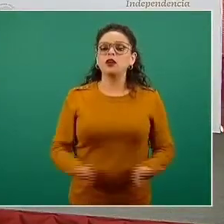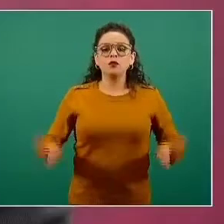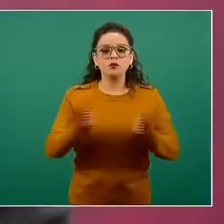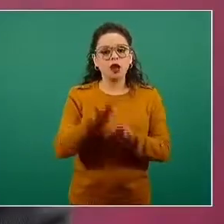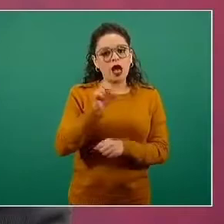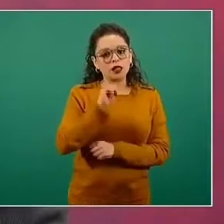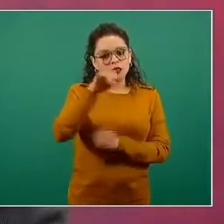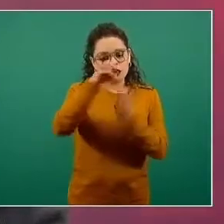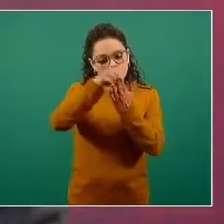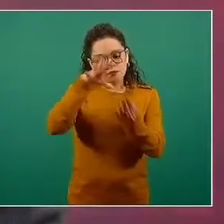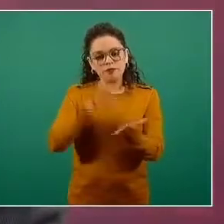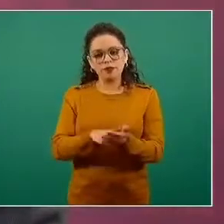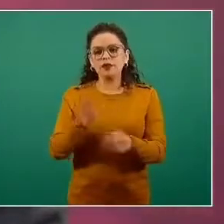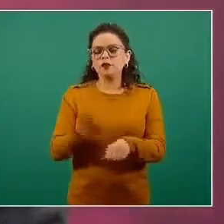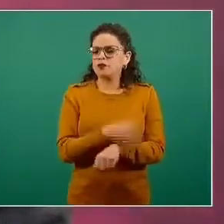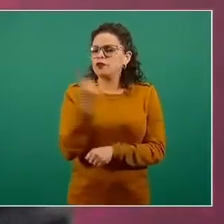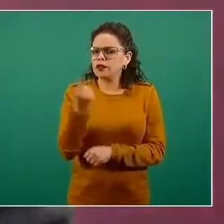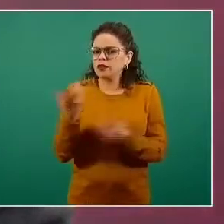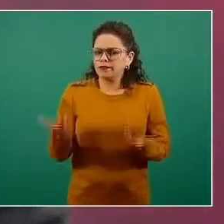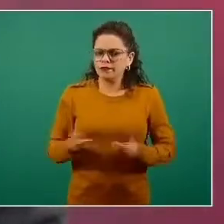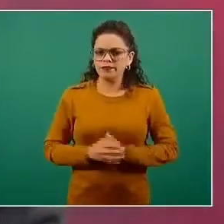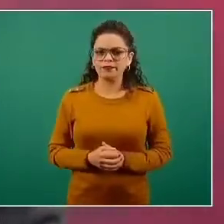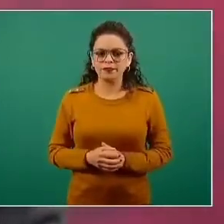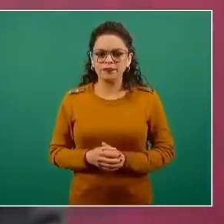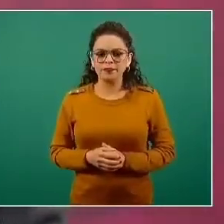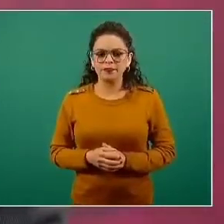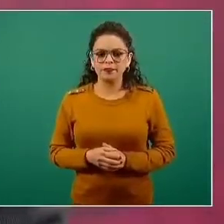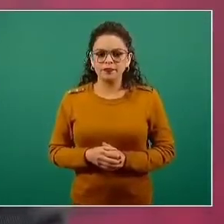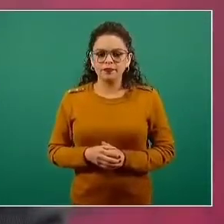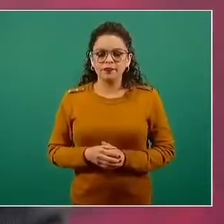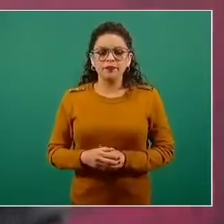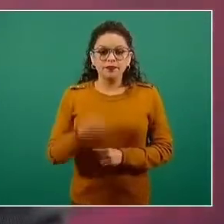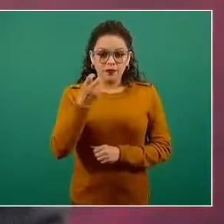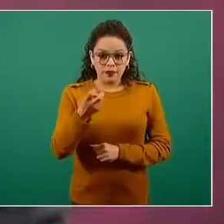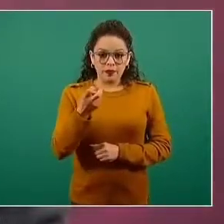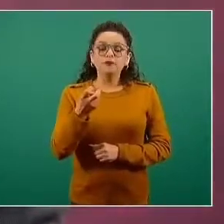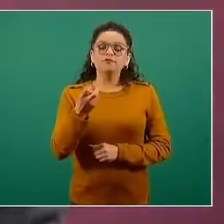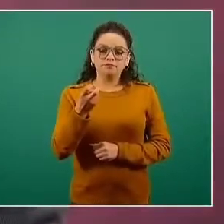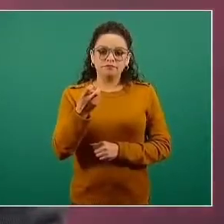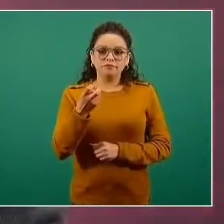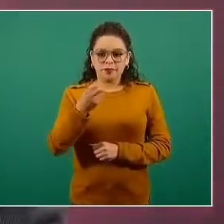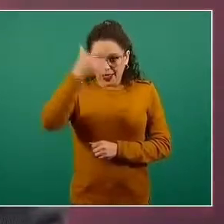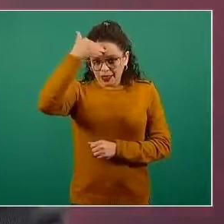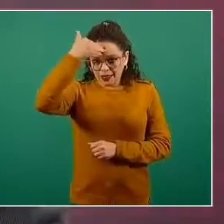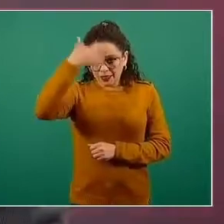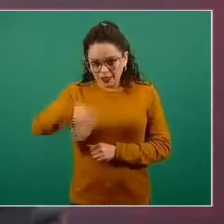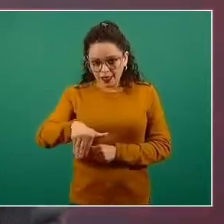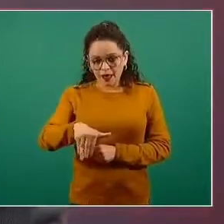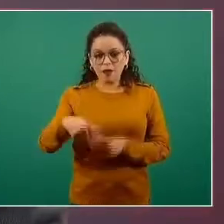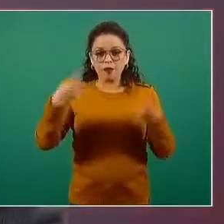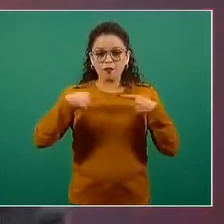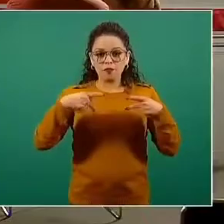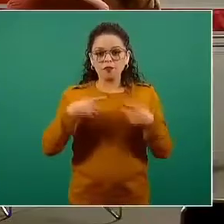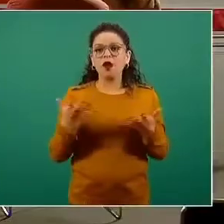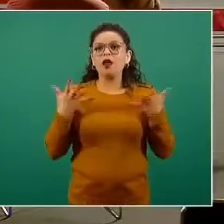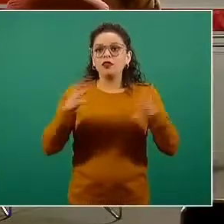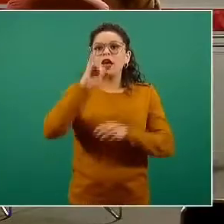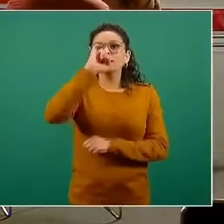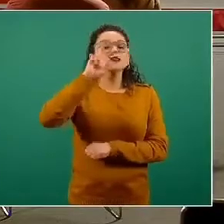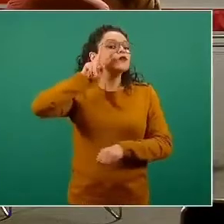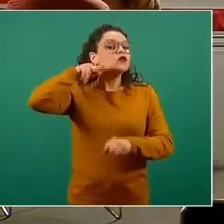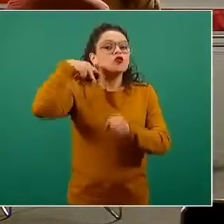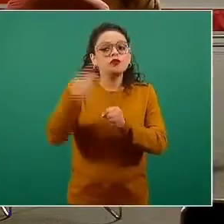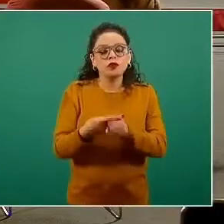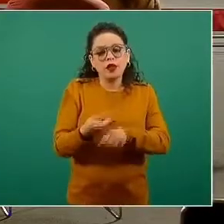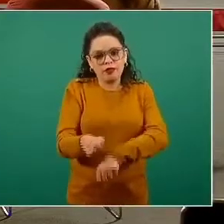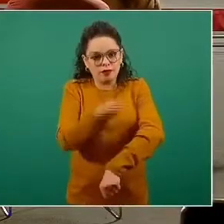el acto de registro es también un reconocimiento de la voluntad de ser vacunados. En su momento, desde